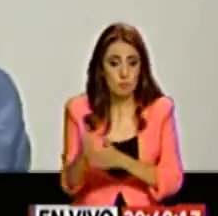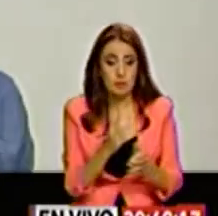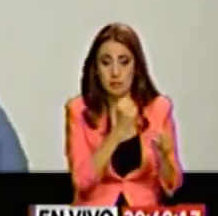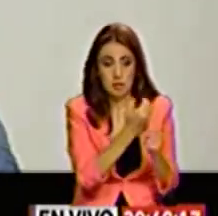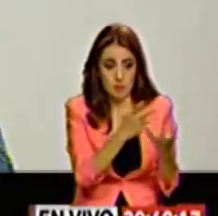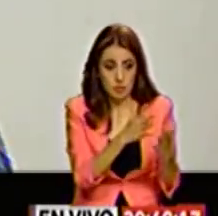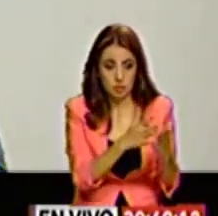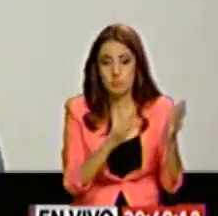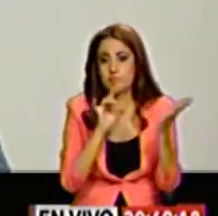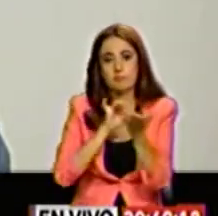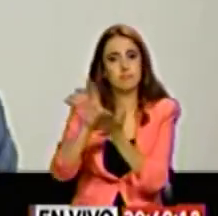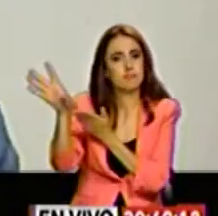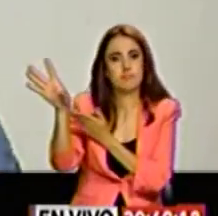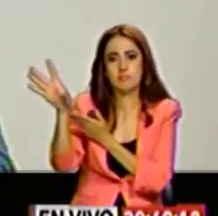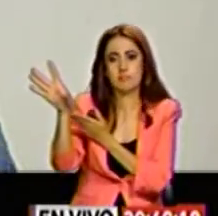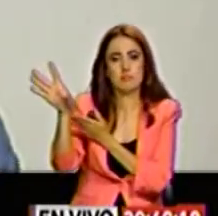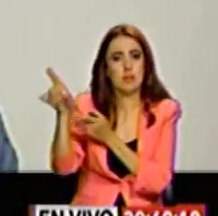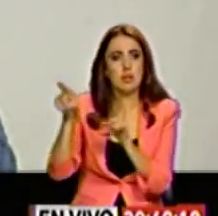entonces hay que revocarlas.